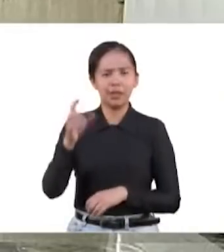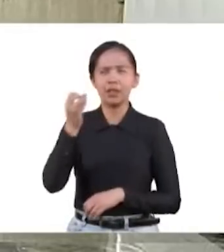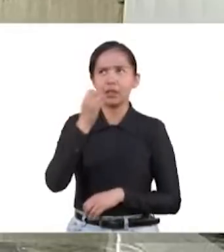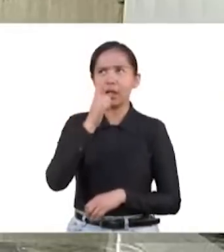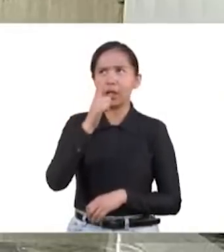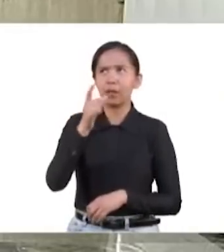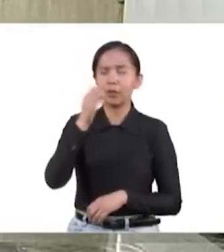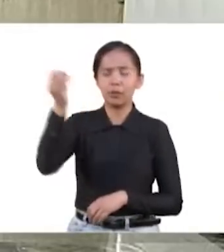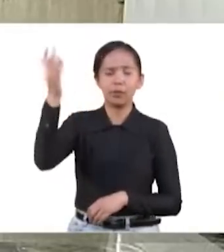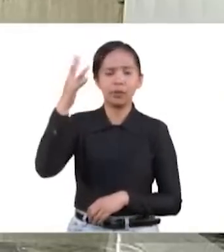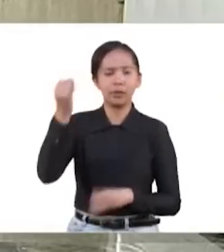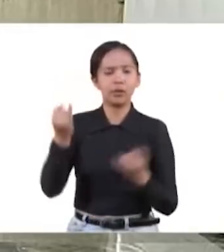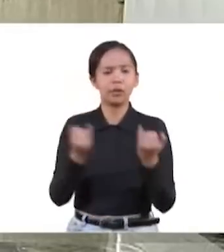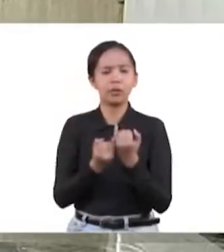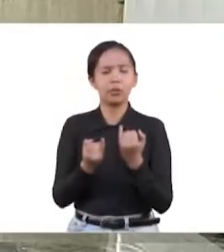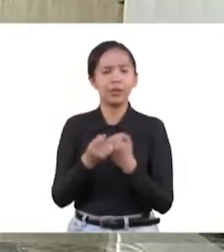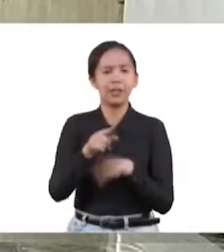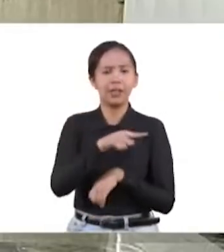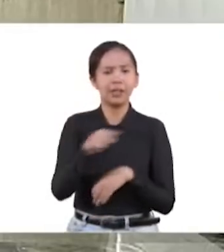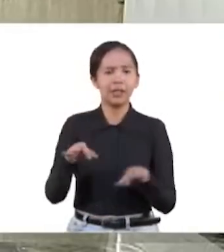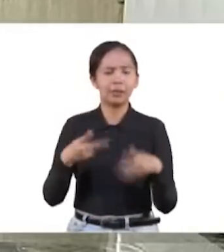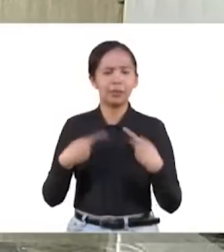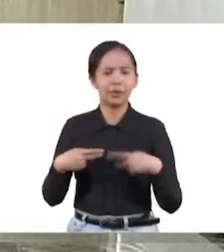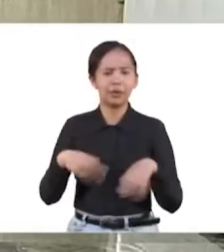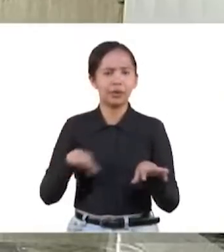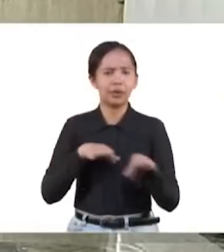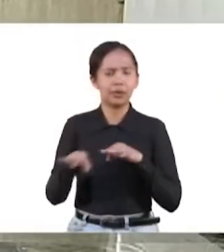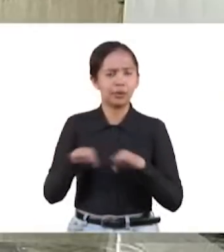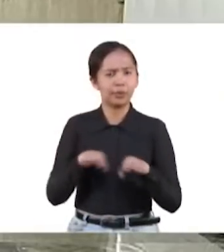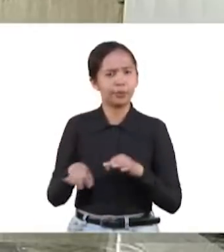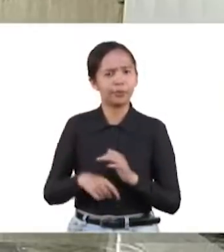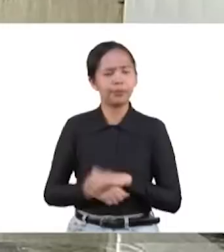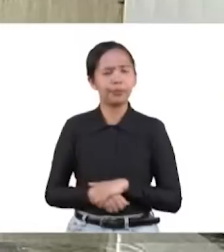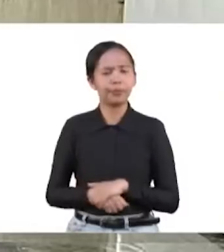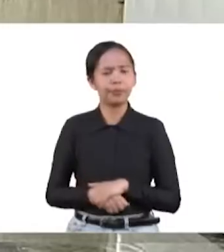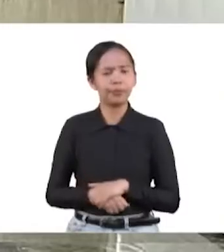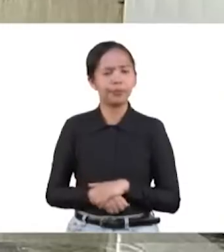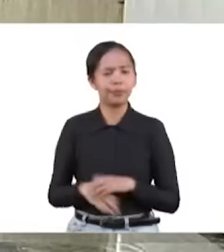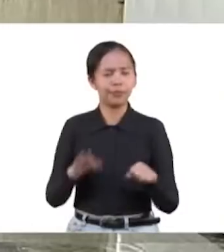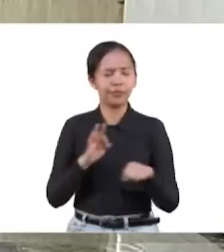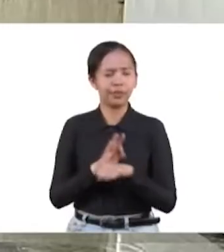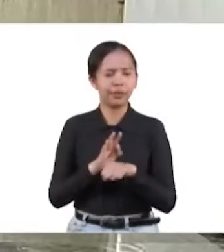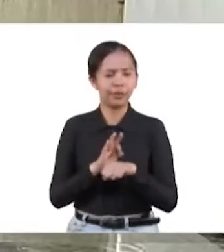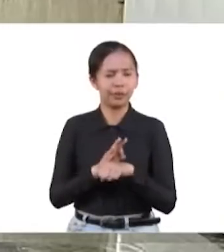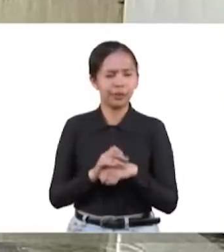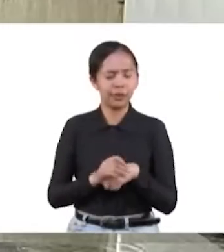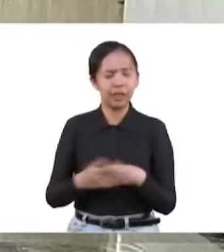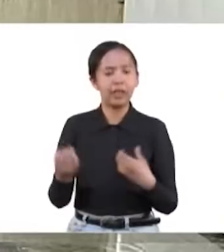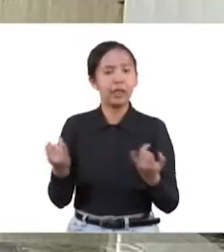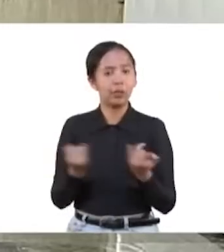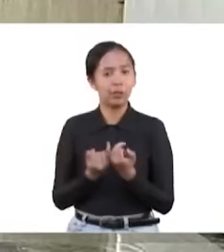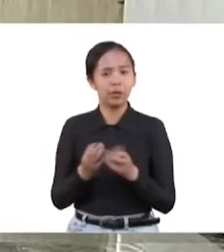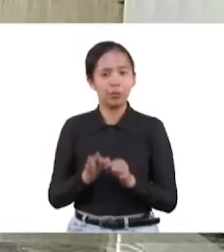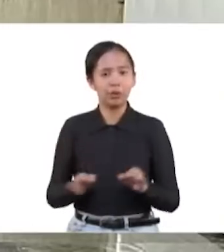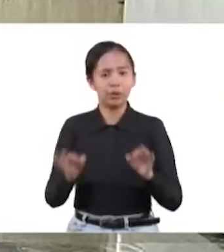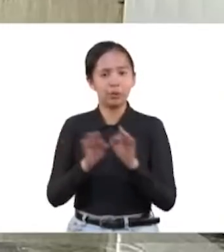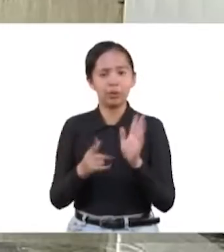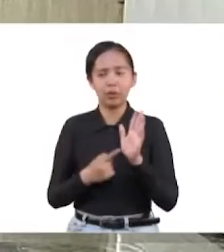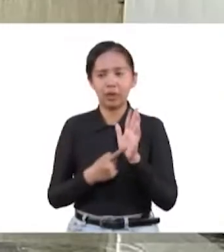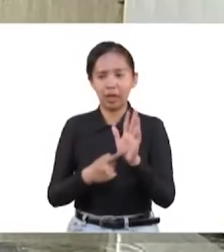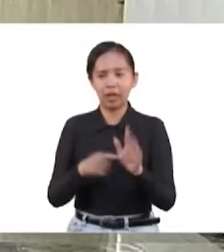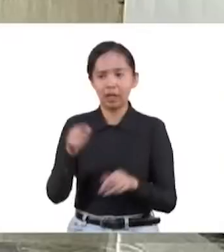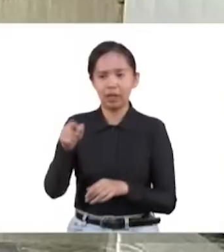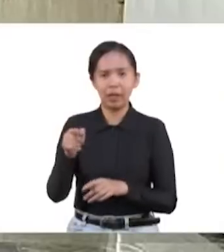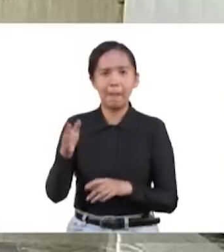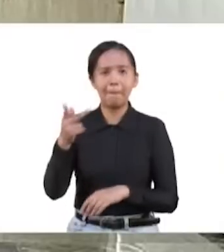diversas para trabajadores, así como la señalética y guía táctil. Cabe señalar que la terminal